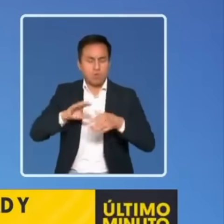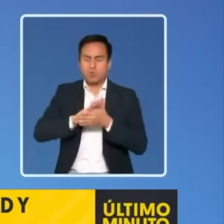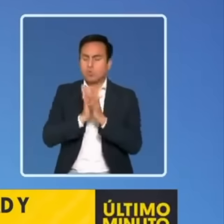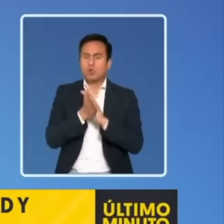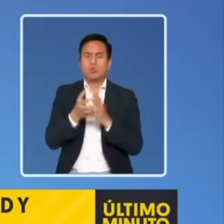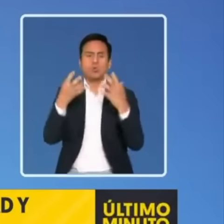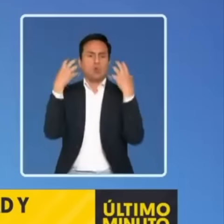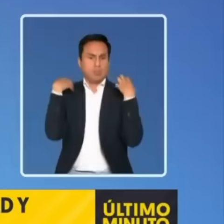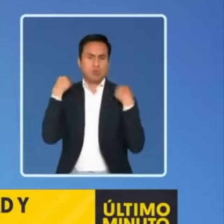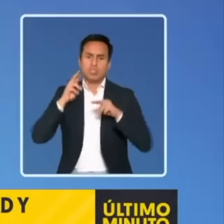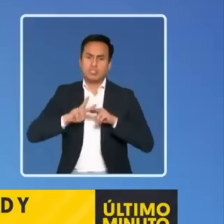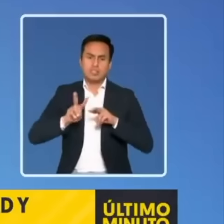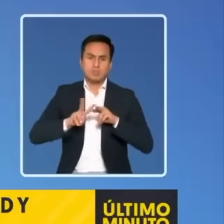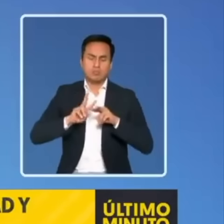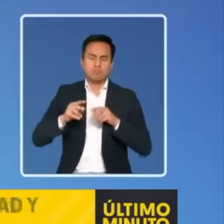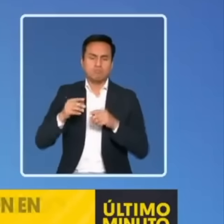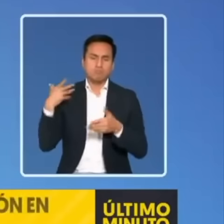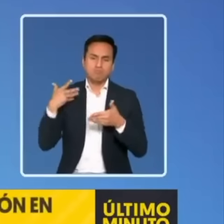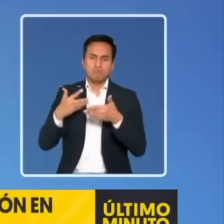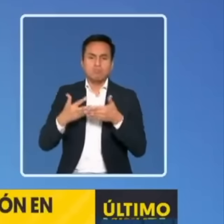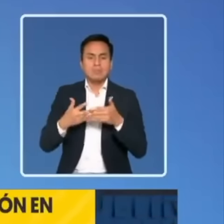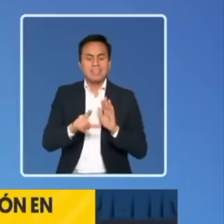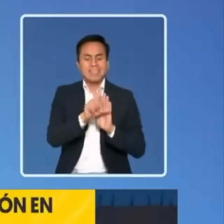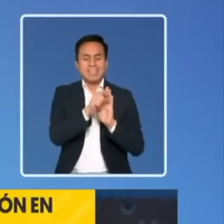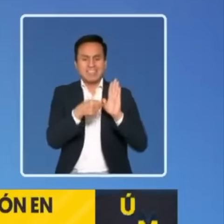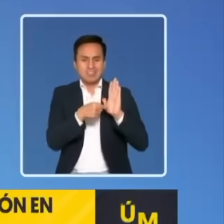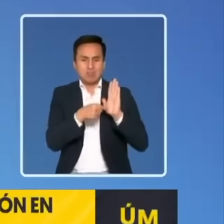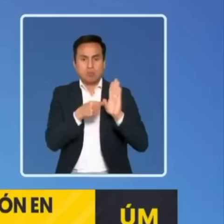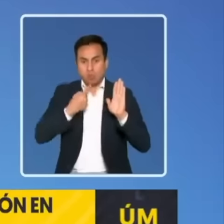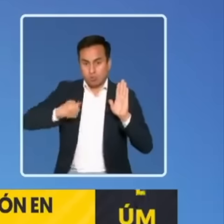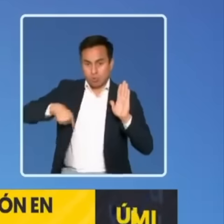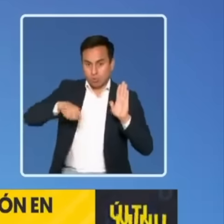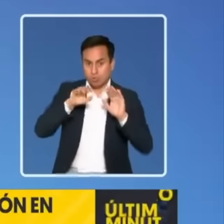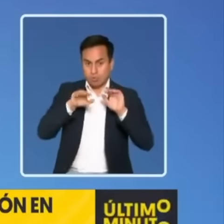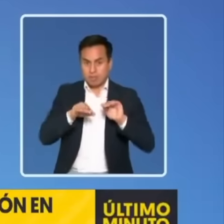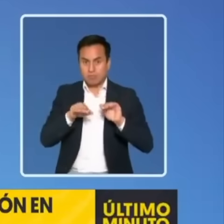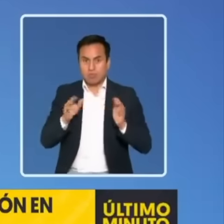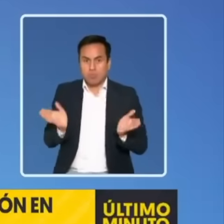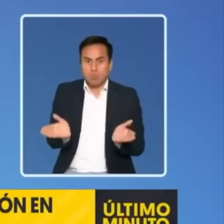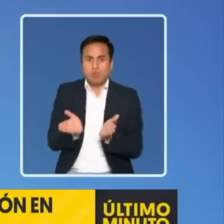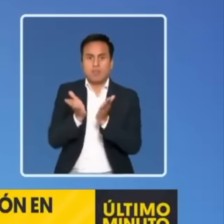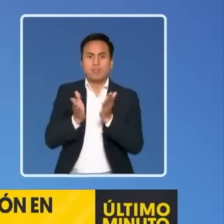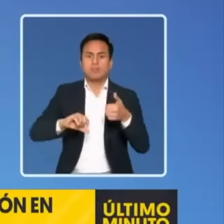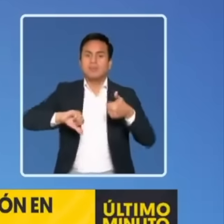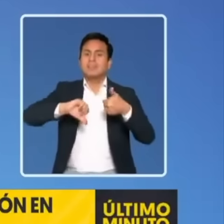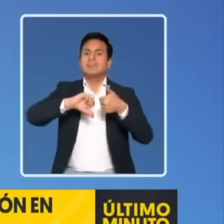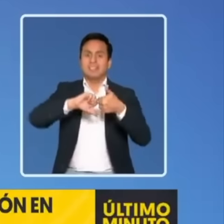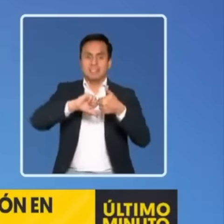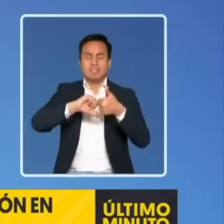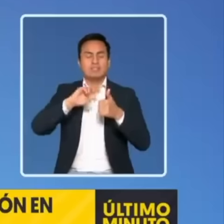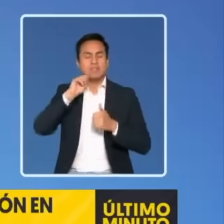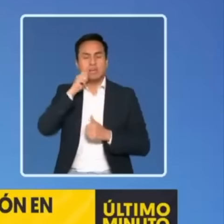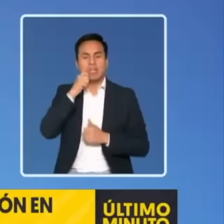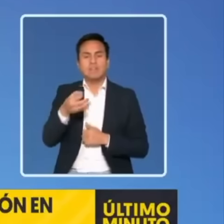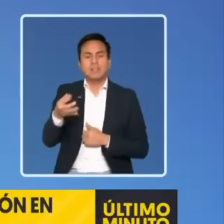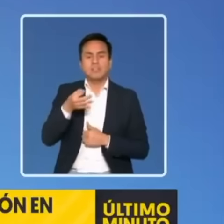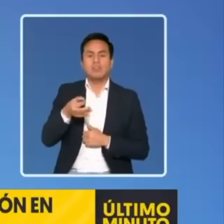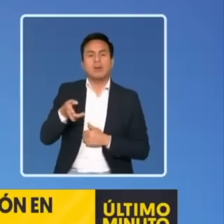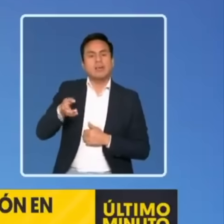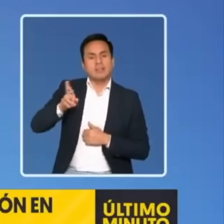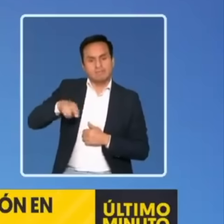lo que nos corresponde hacer según la legislación que nosotros mismos hemos promovido con perspectiva de género y de la cual se ha referido en